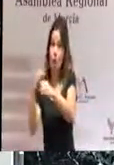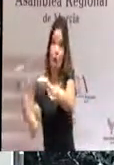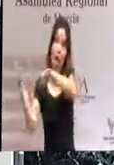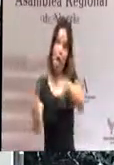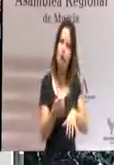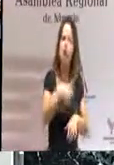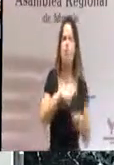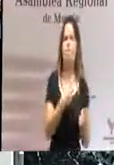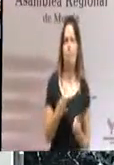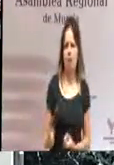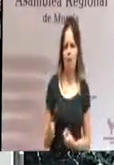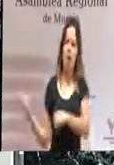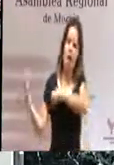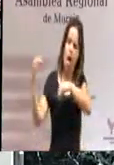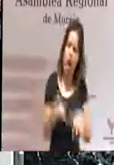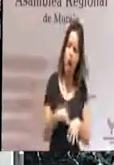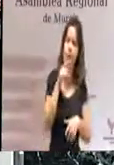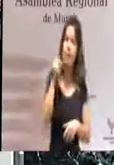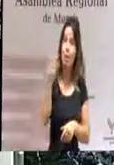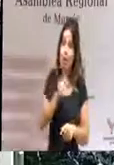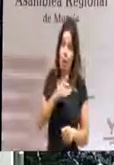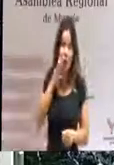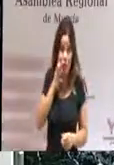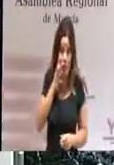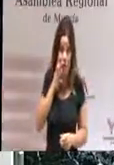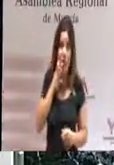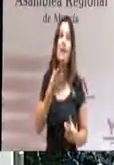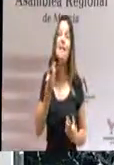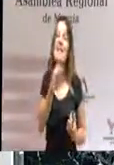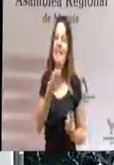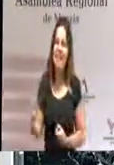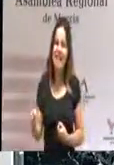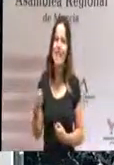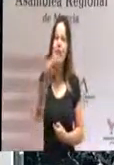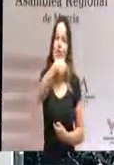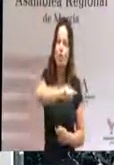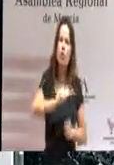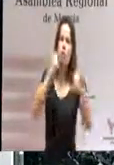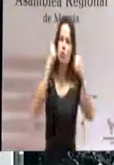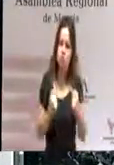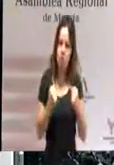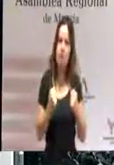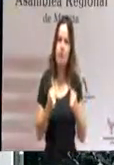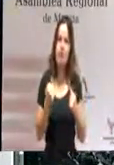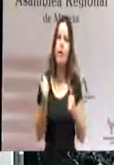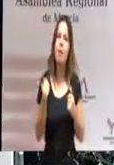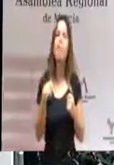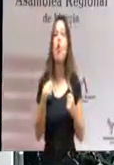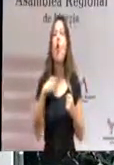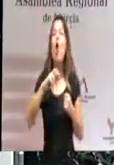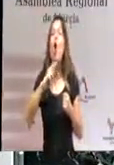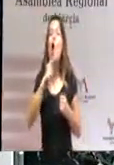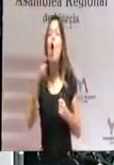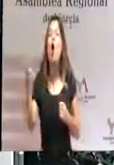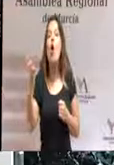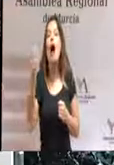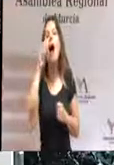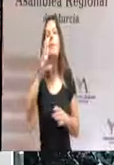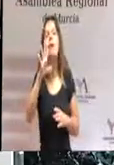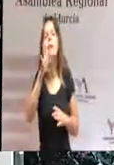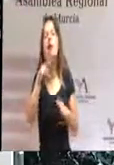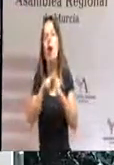hace falta, pero para que esto sea una realidad es necesaria su firmeza frente a quienes amenazan con